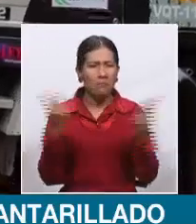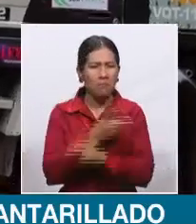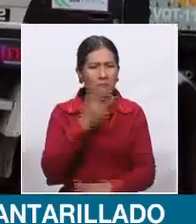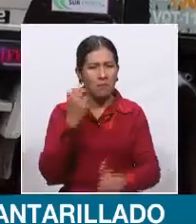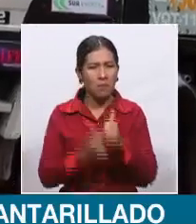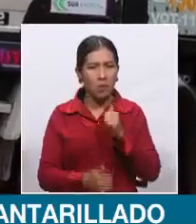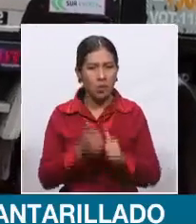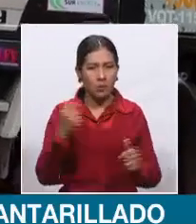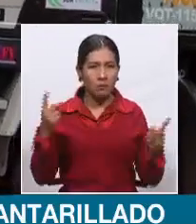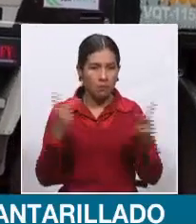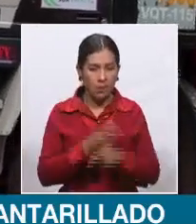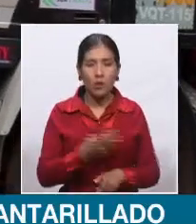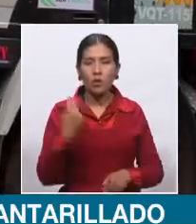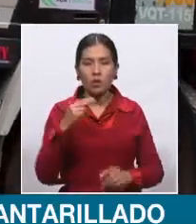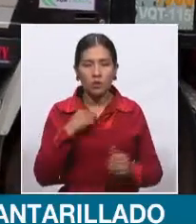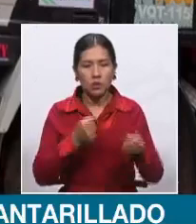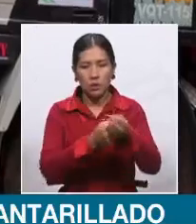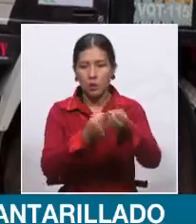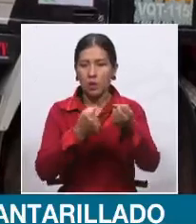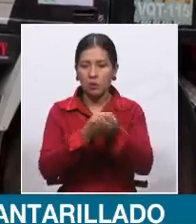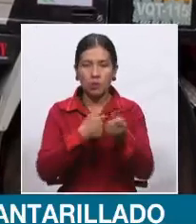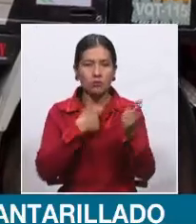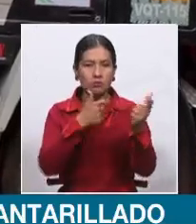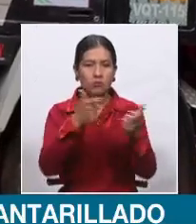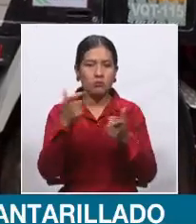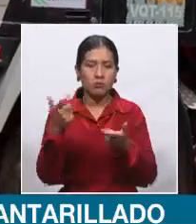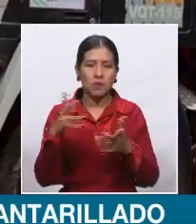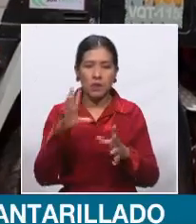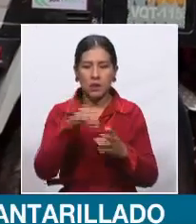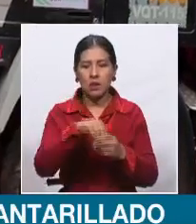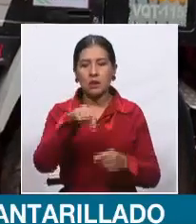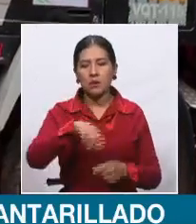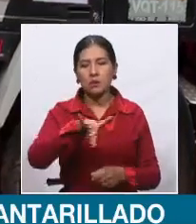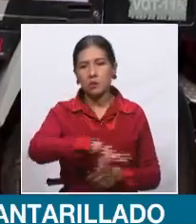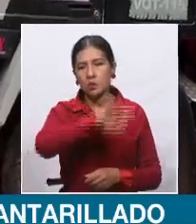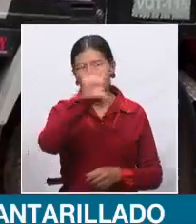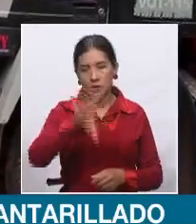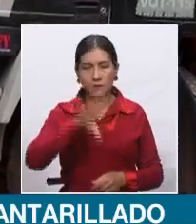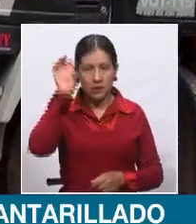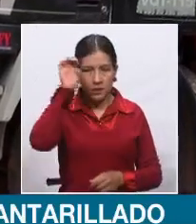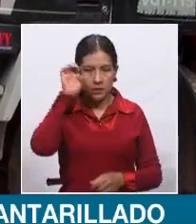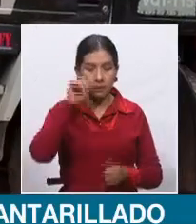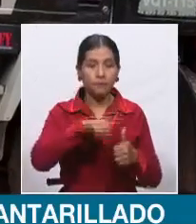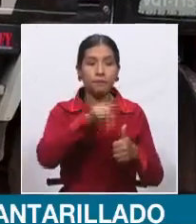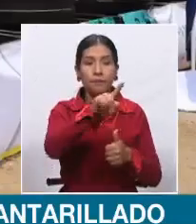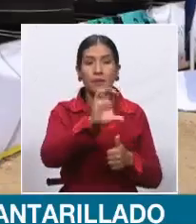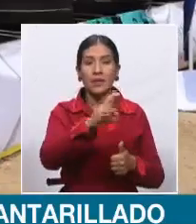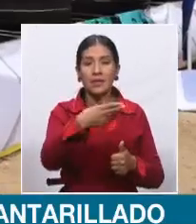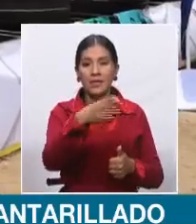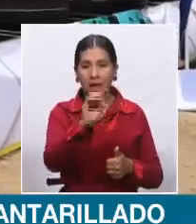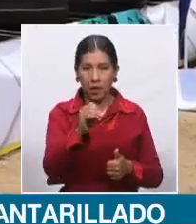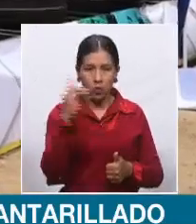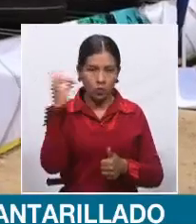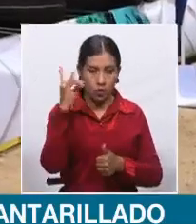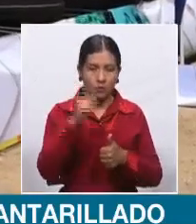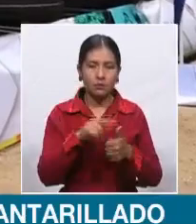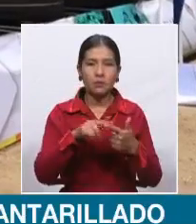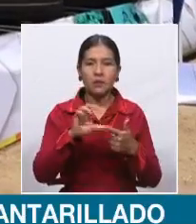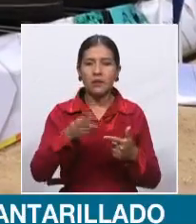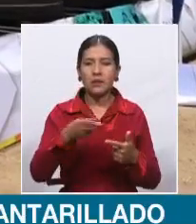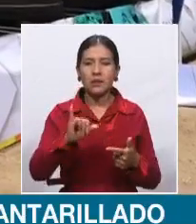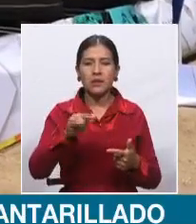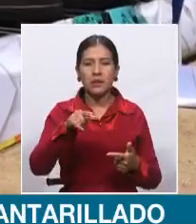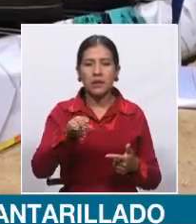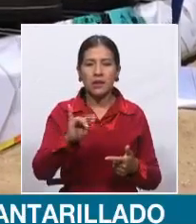se tenían, que se tienen en nuestro estado, ¿no? Estas son pues las regiones del Chaco boliviano, la